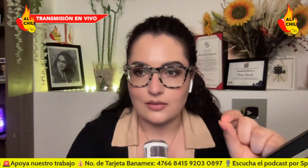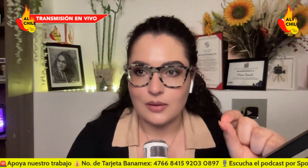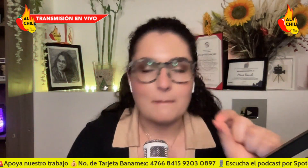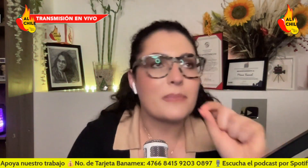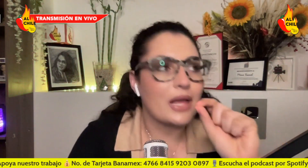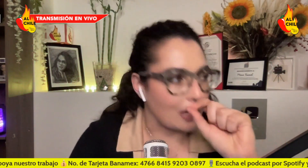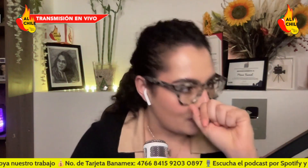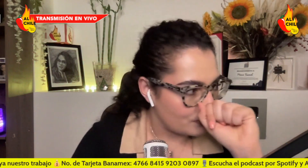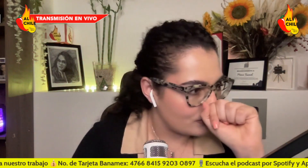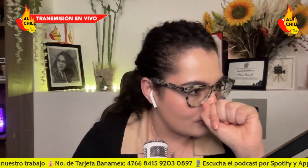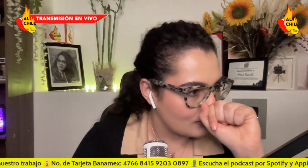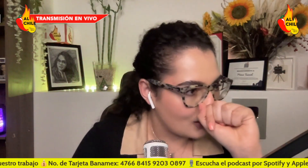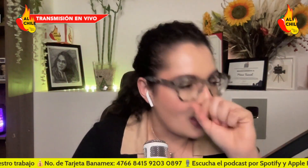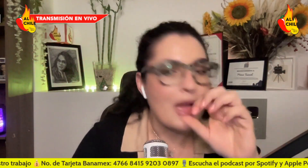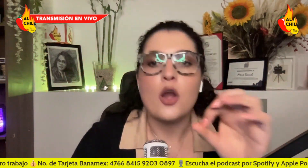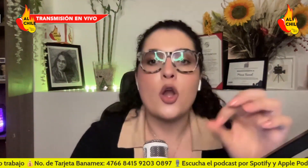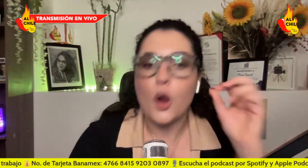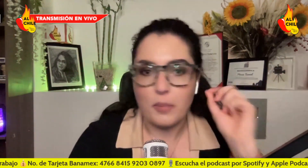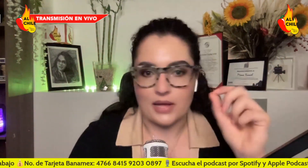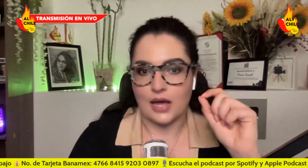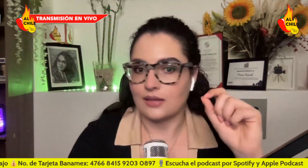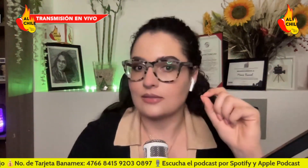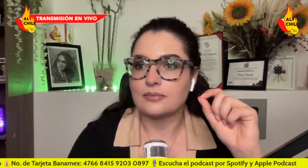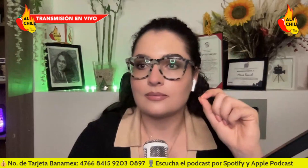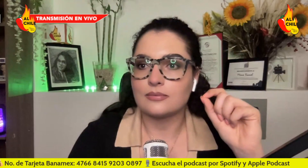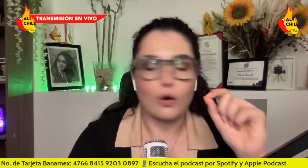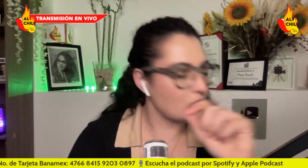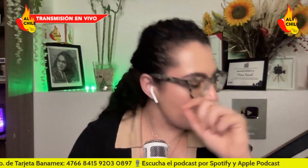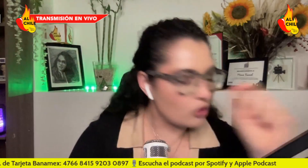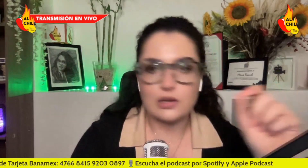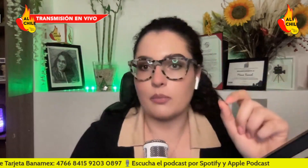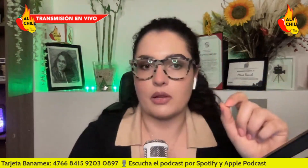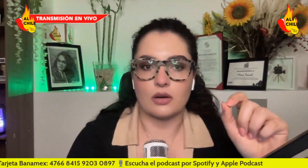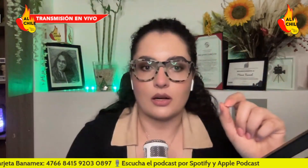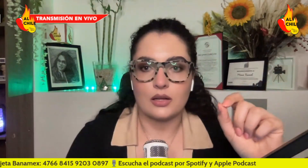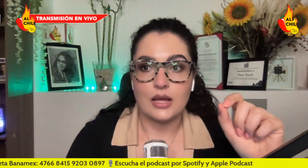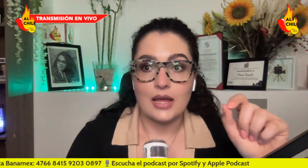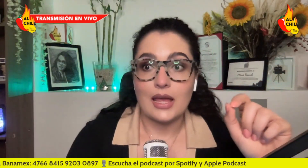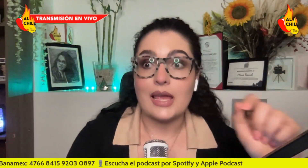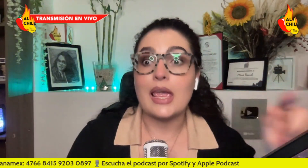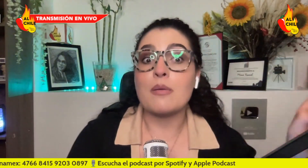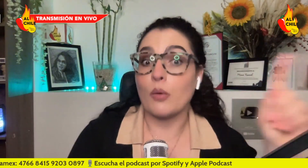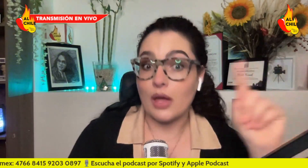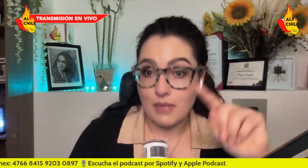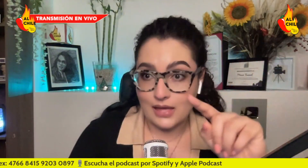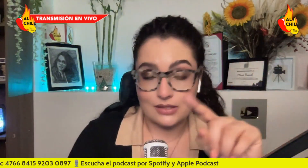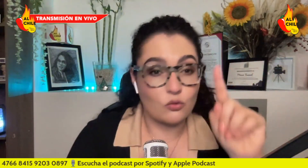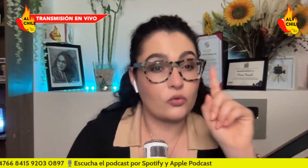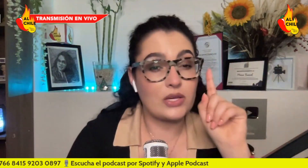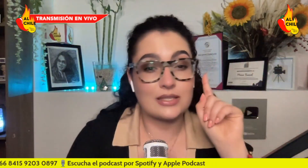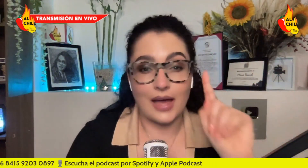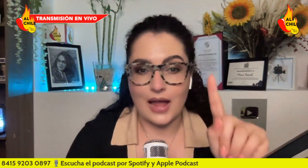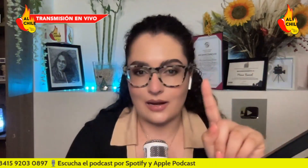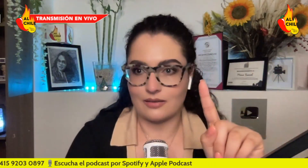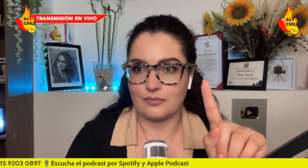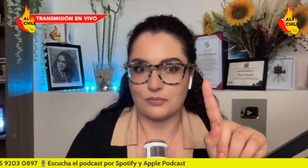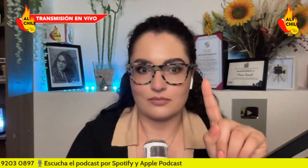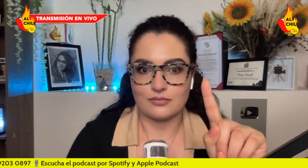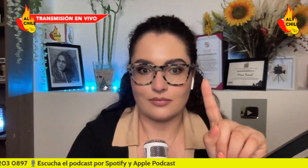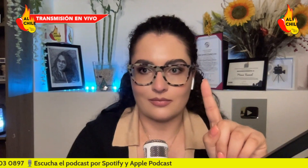injusticia vaya no pasa o sea no se la perdonan y me voy a más un